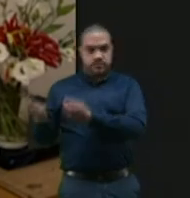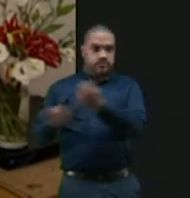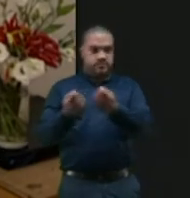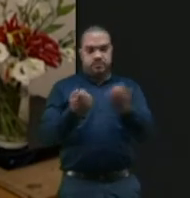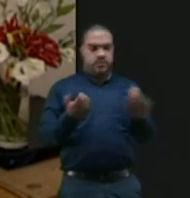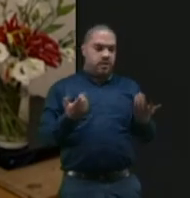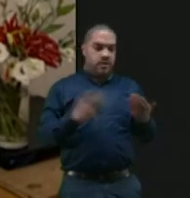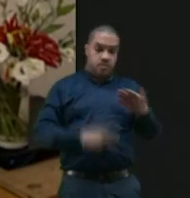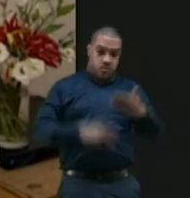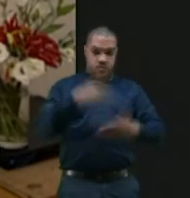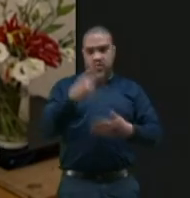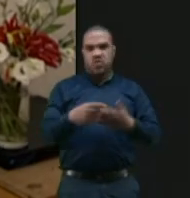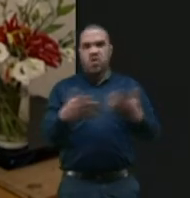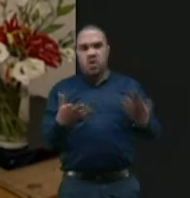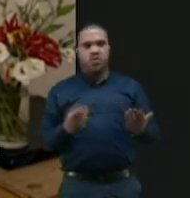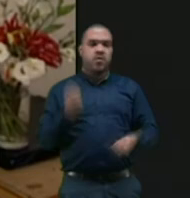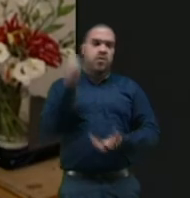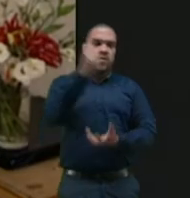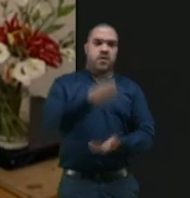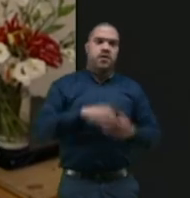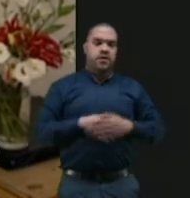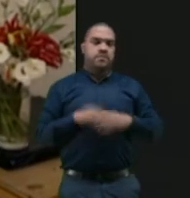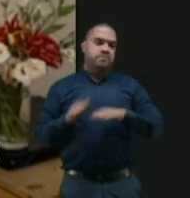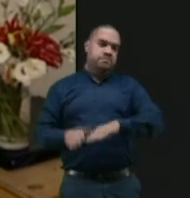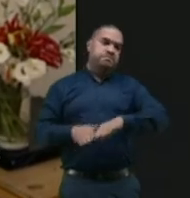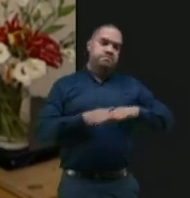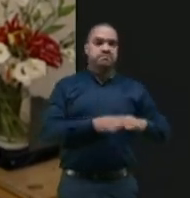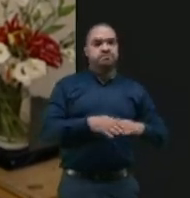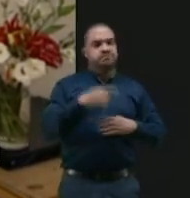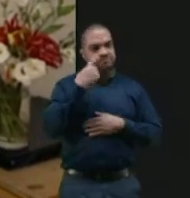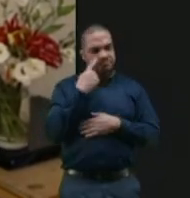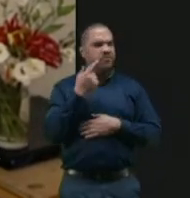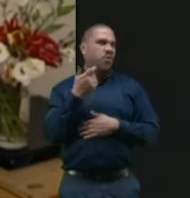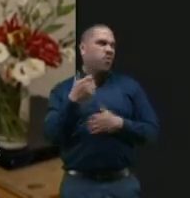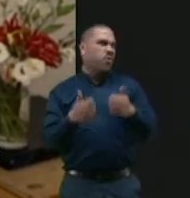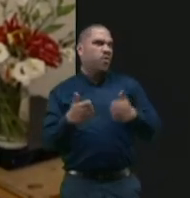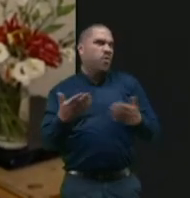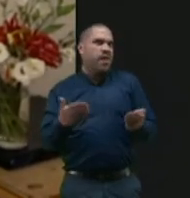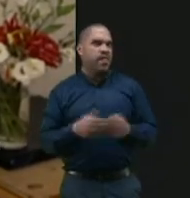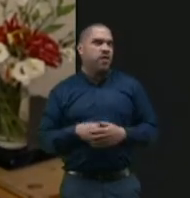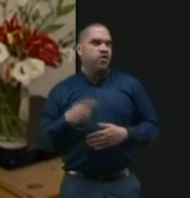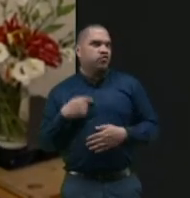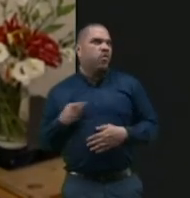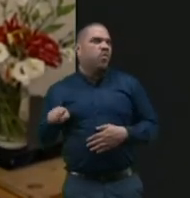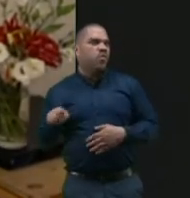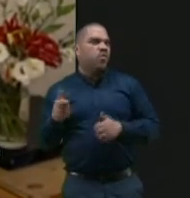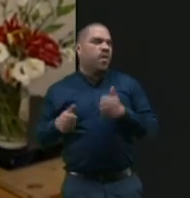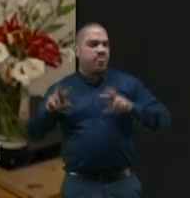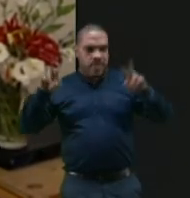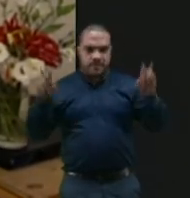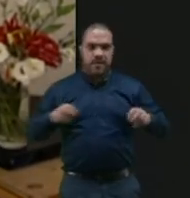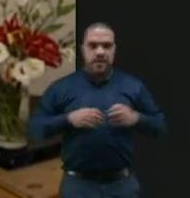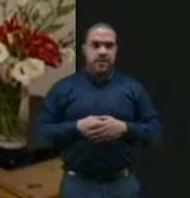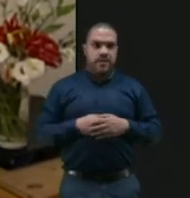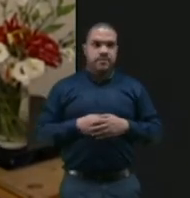proyecto. Entonces, tienen que mirar cuál es la siguiente parte que van a abordar. Con los años hemos